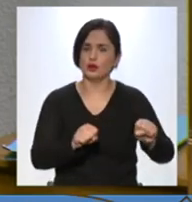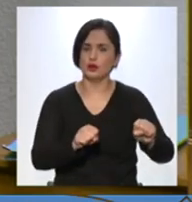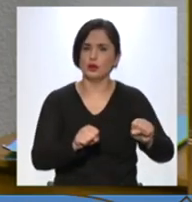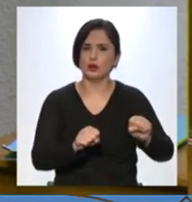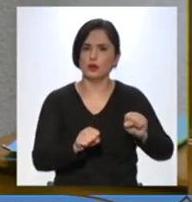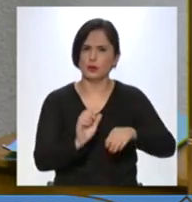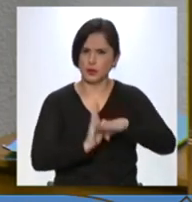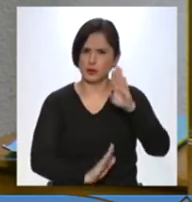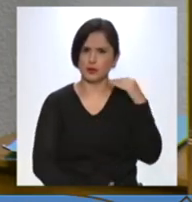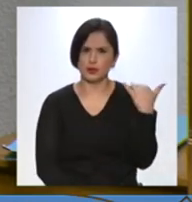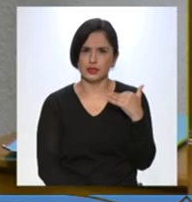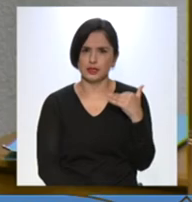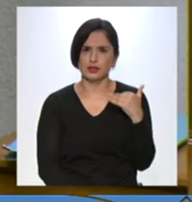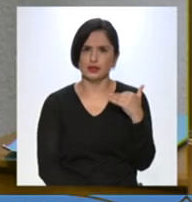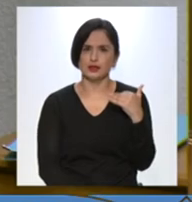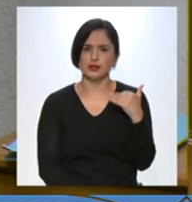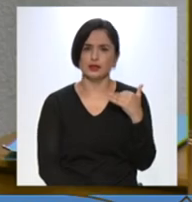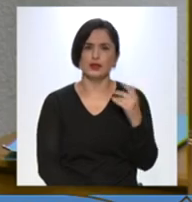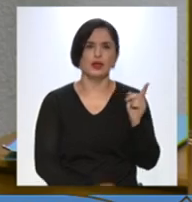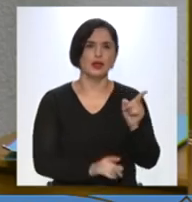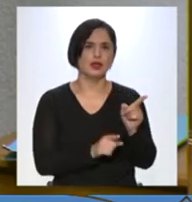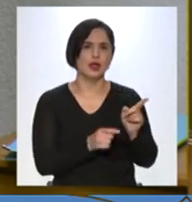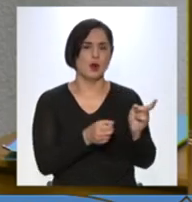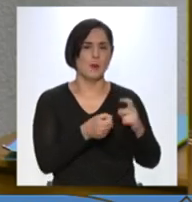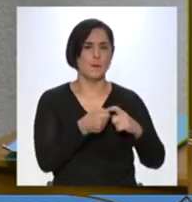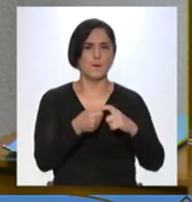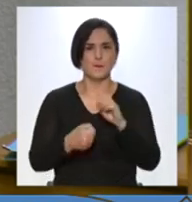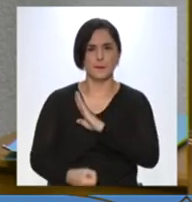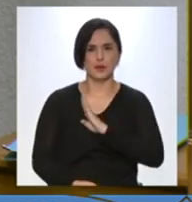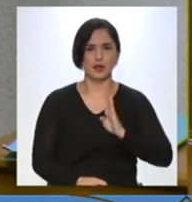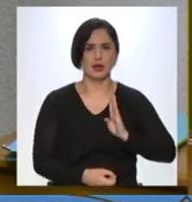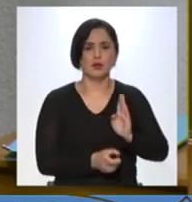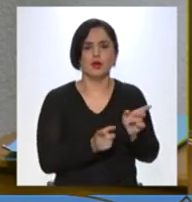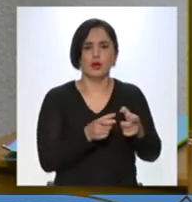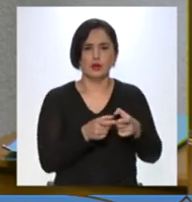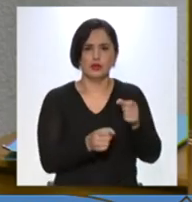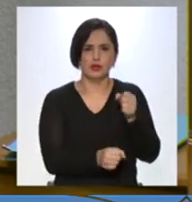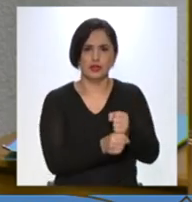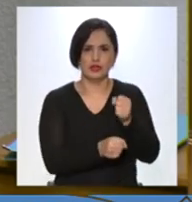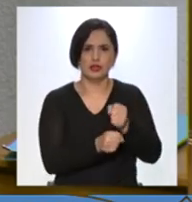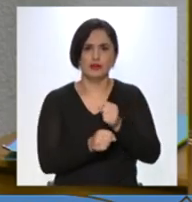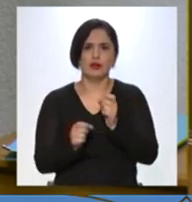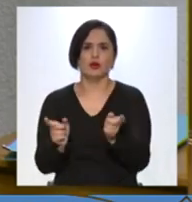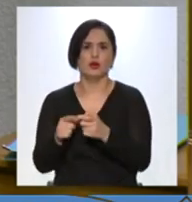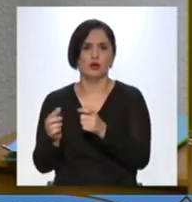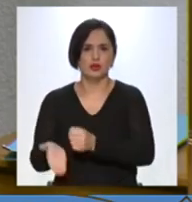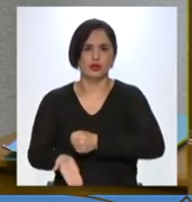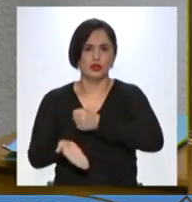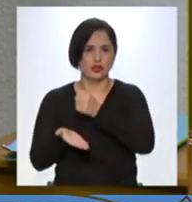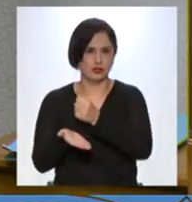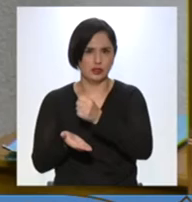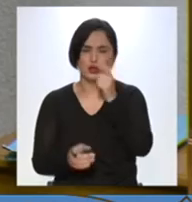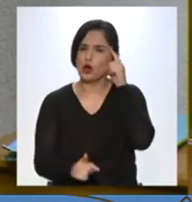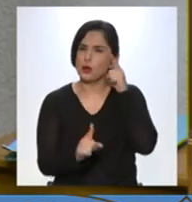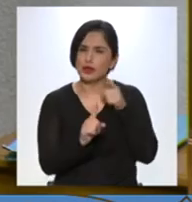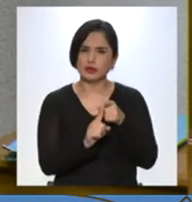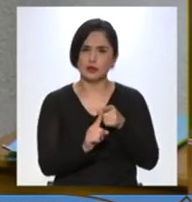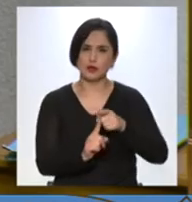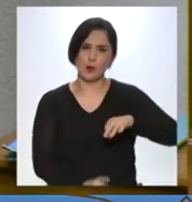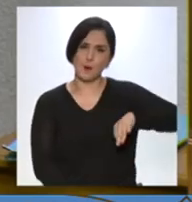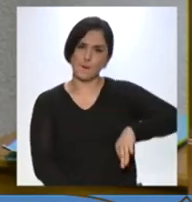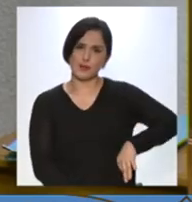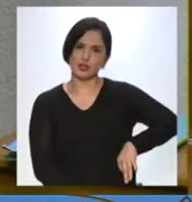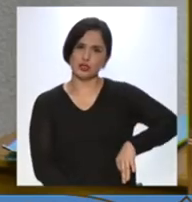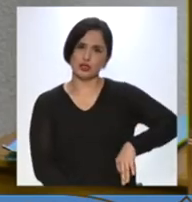tarea primordial, y nombro aquí a los integrantes de las comisiones de Trabajo y de Hacienda, dice relación con lograr pensiones justas